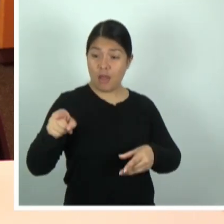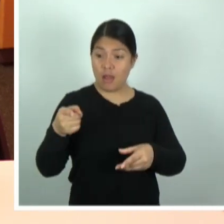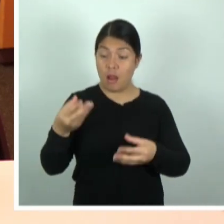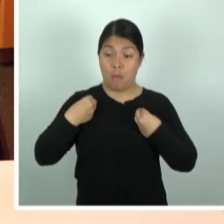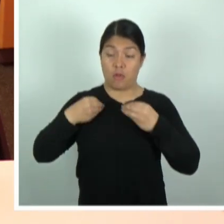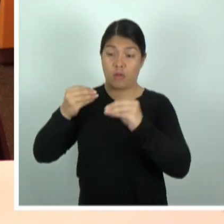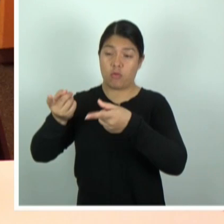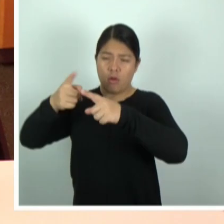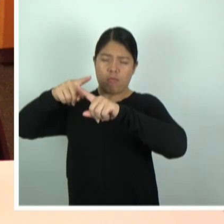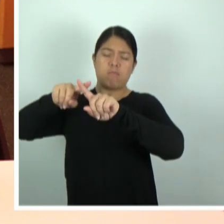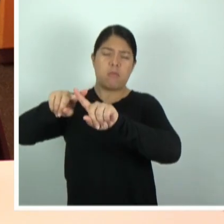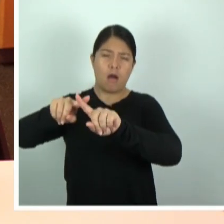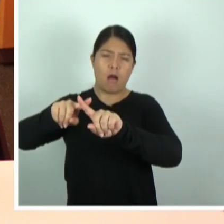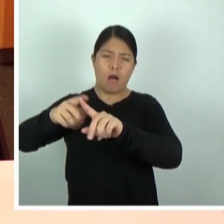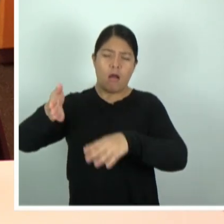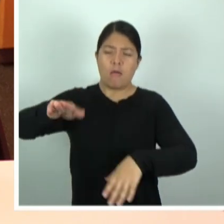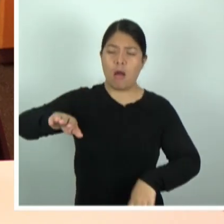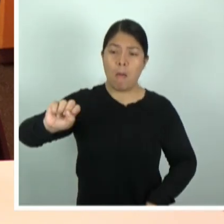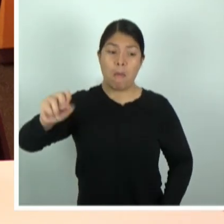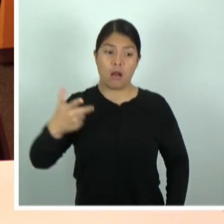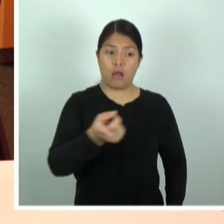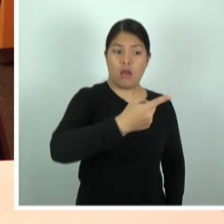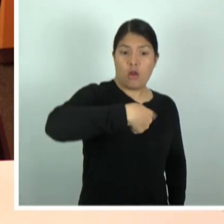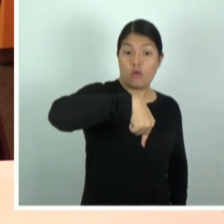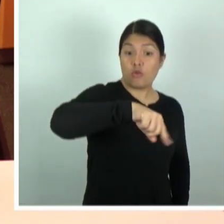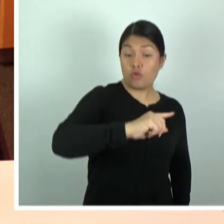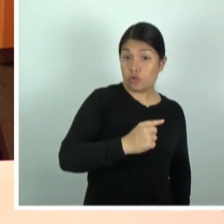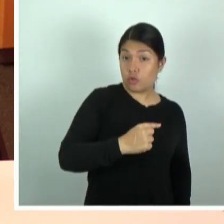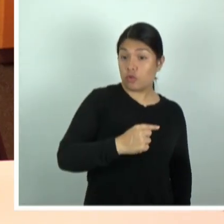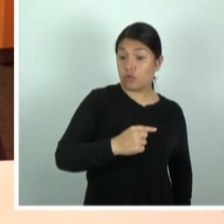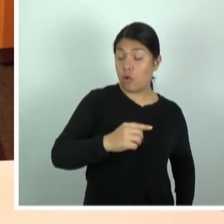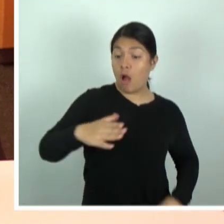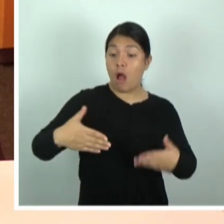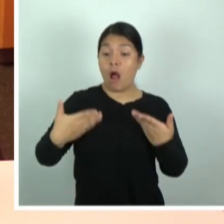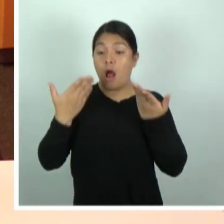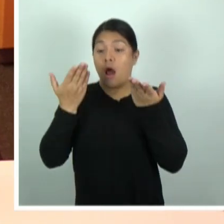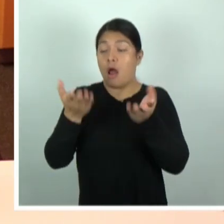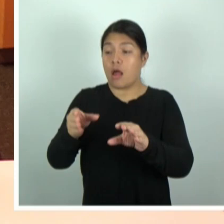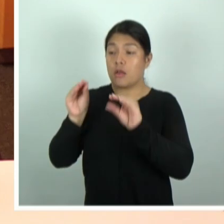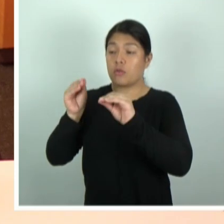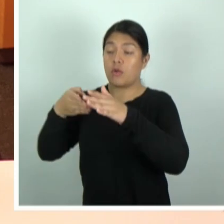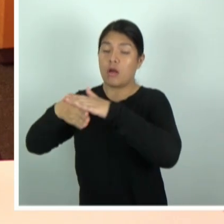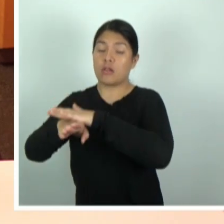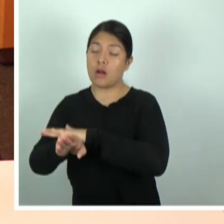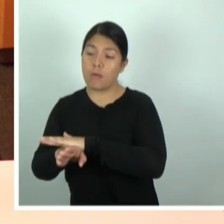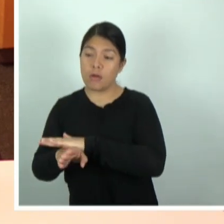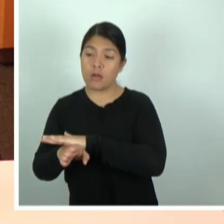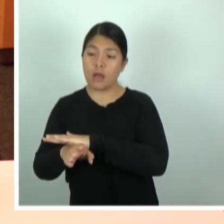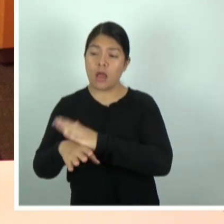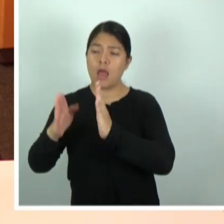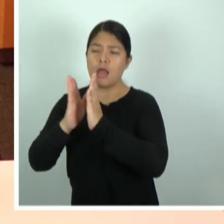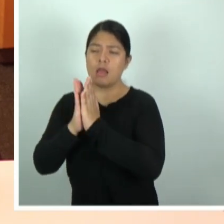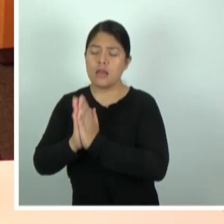por nosotros, para que nosotros, por su gracia, purificados con su